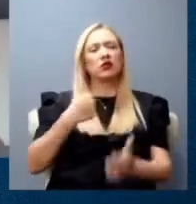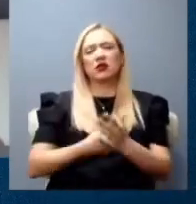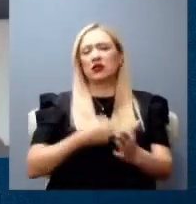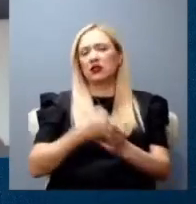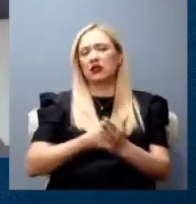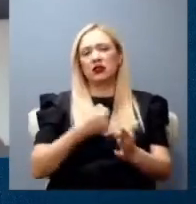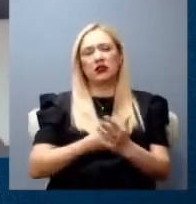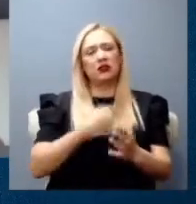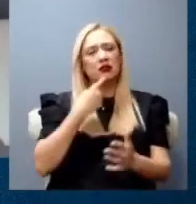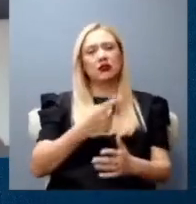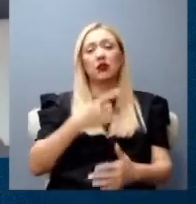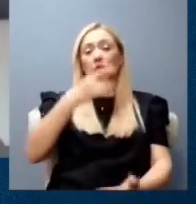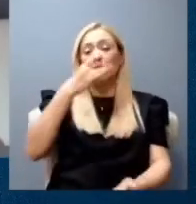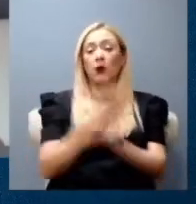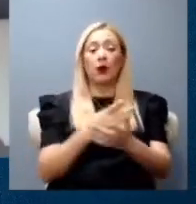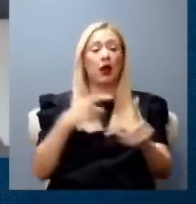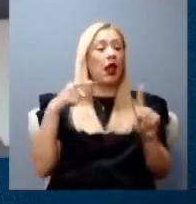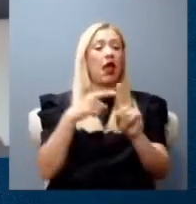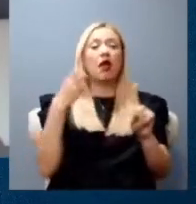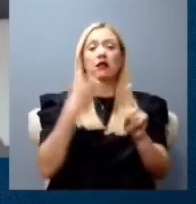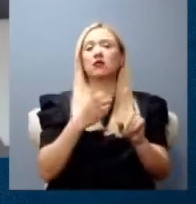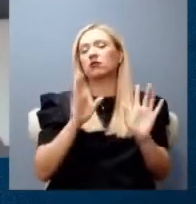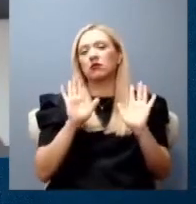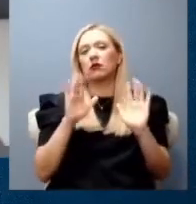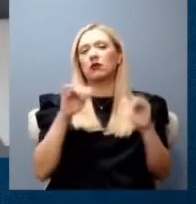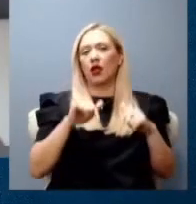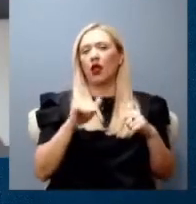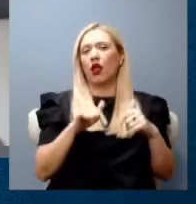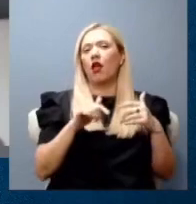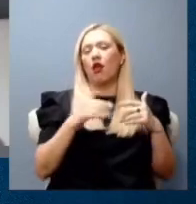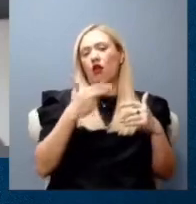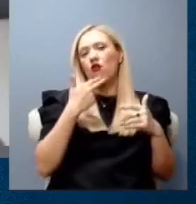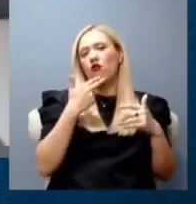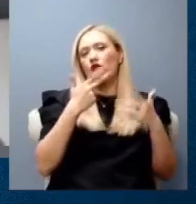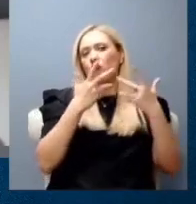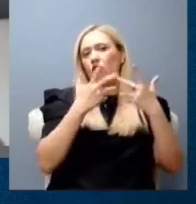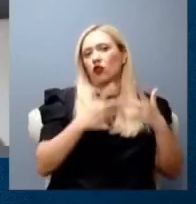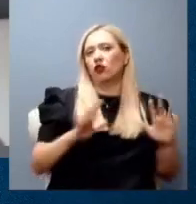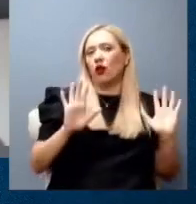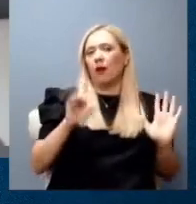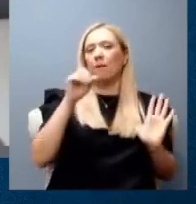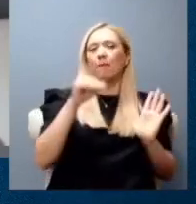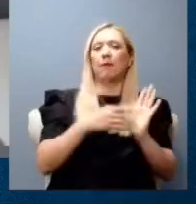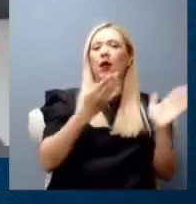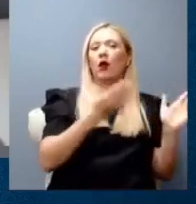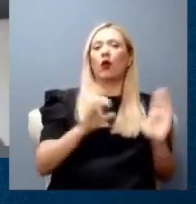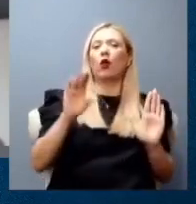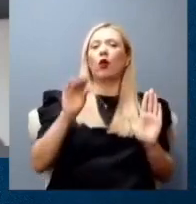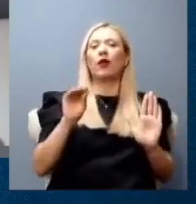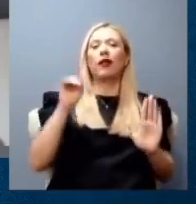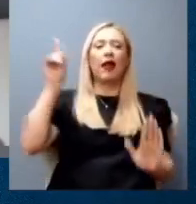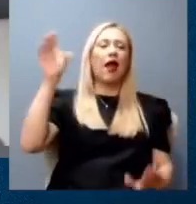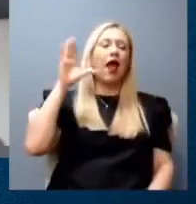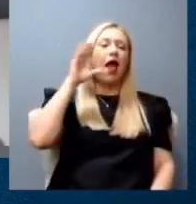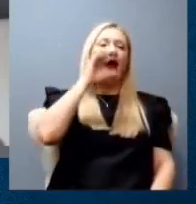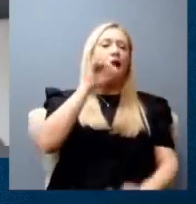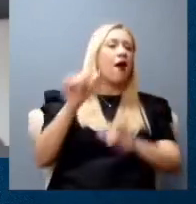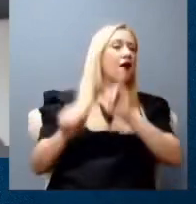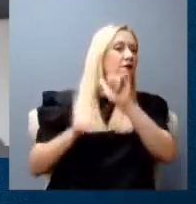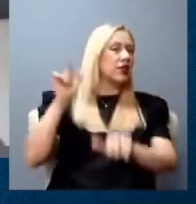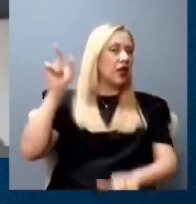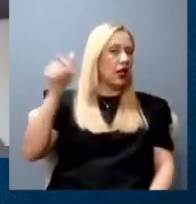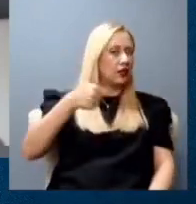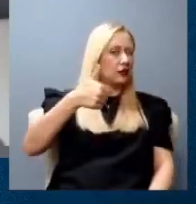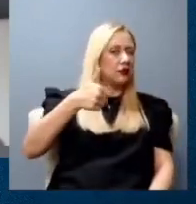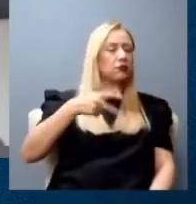fórmulas únicas. Lo que le funcionó a Sudáfrica a principios de los años 90, probablemente ni siquiera le funcionaría hoy,